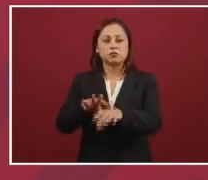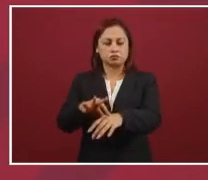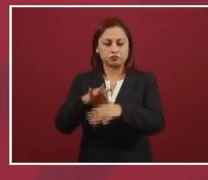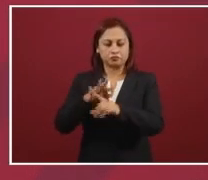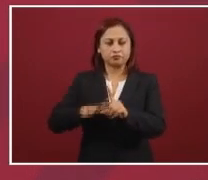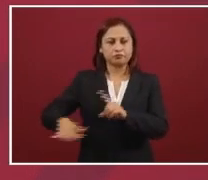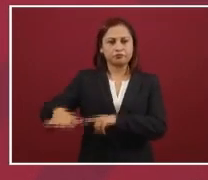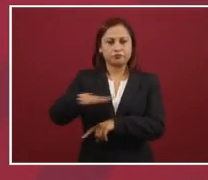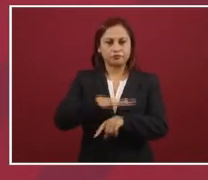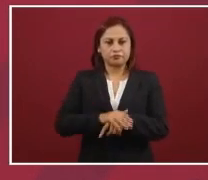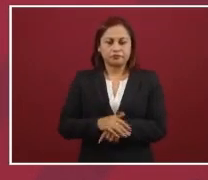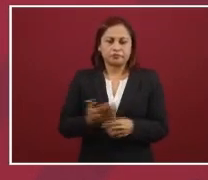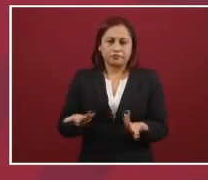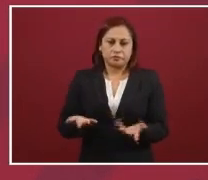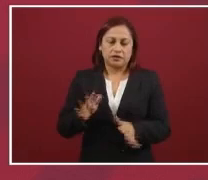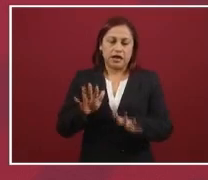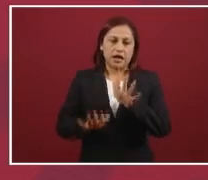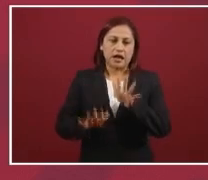Reforma editorializan